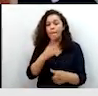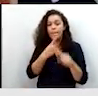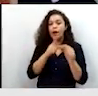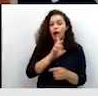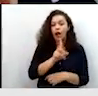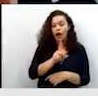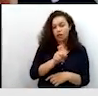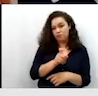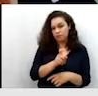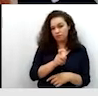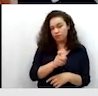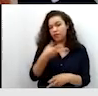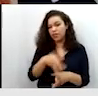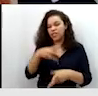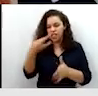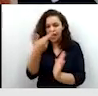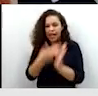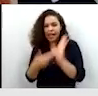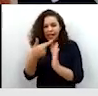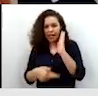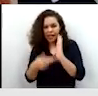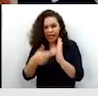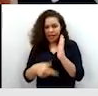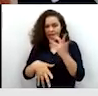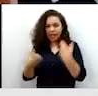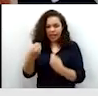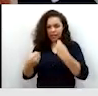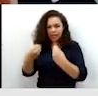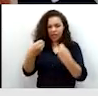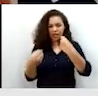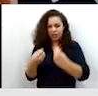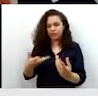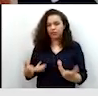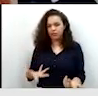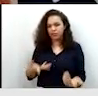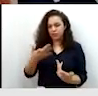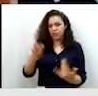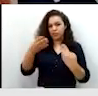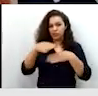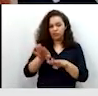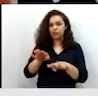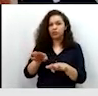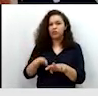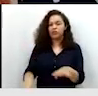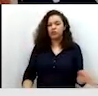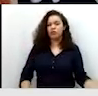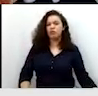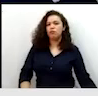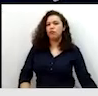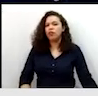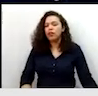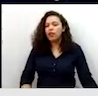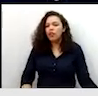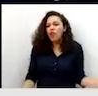los talleres mecánicos, que sobre todo, por ejemplo, prácticamente están sobre pues la